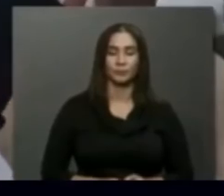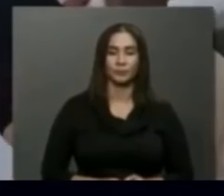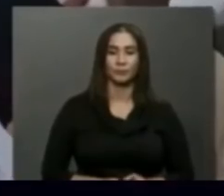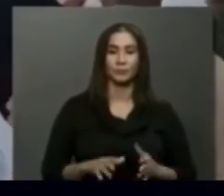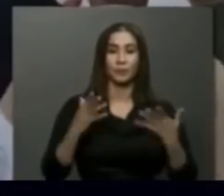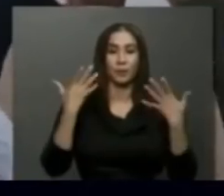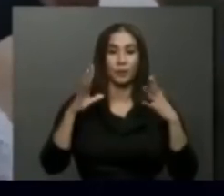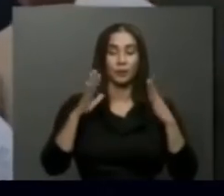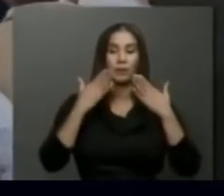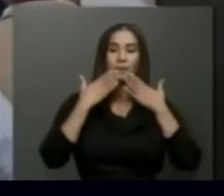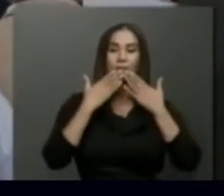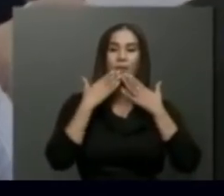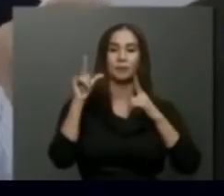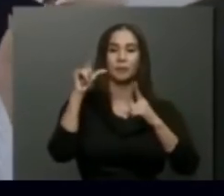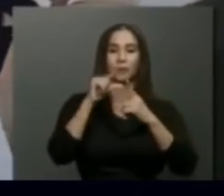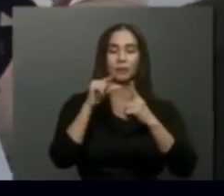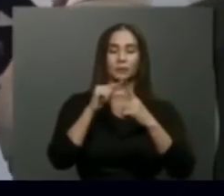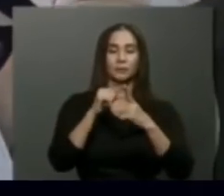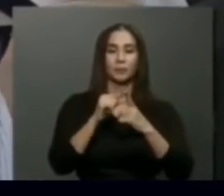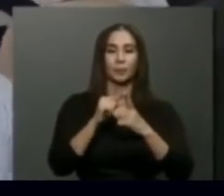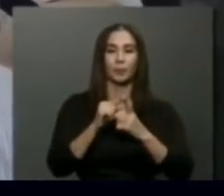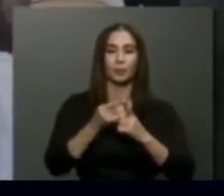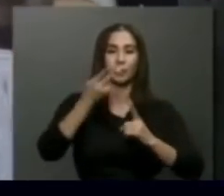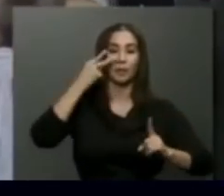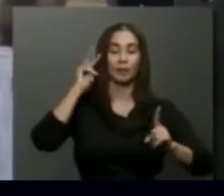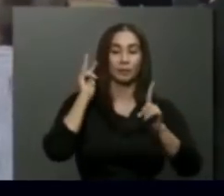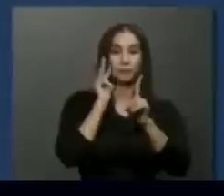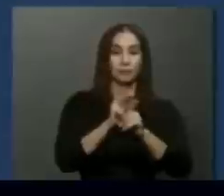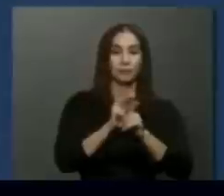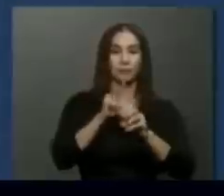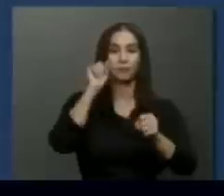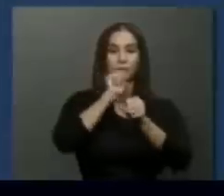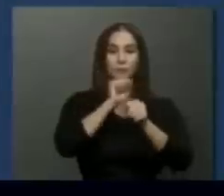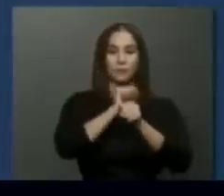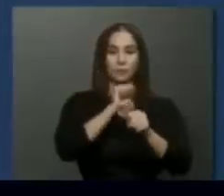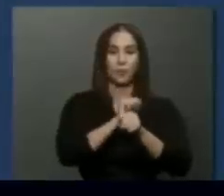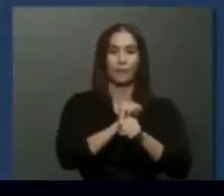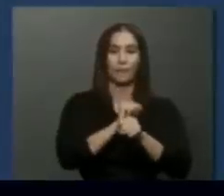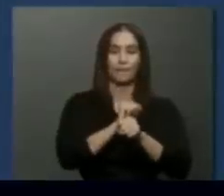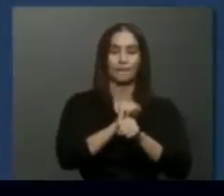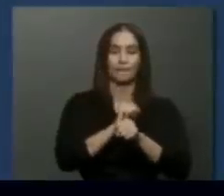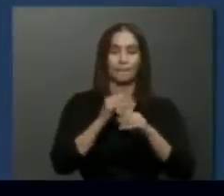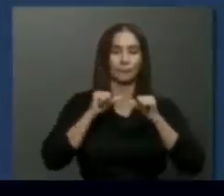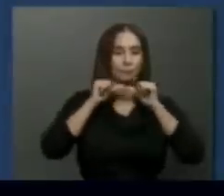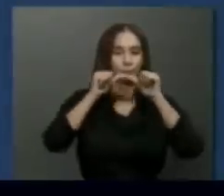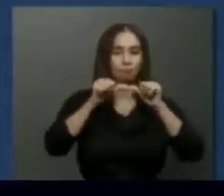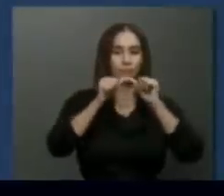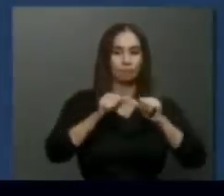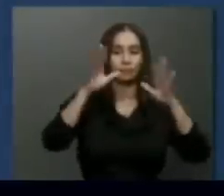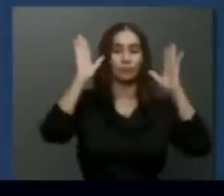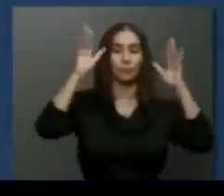Con este aplauso agradecemos las palabras, la visión, el trabajo incesante